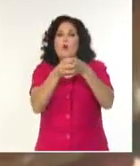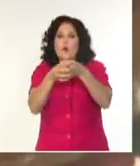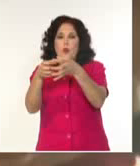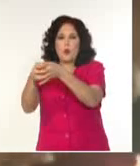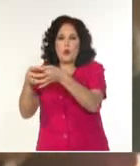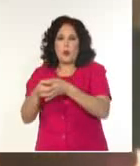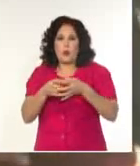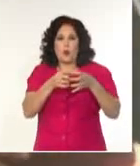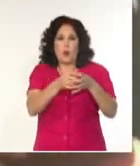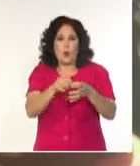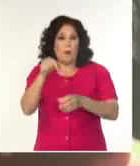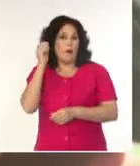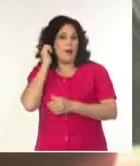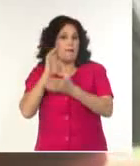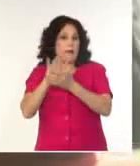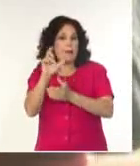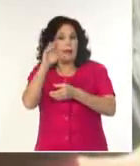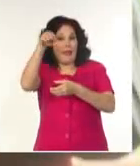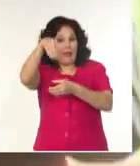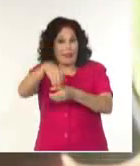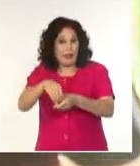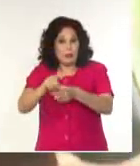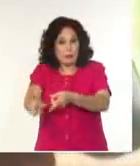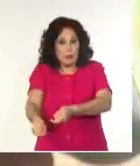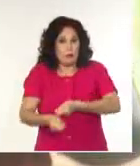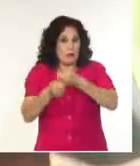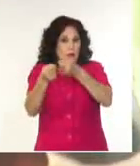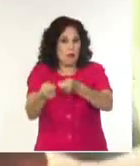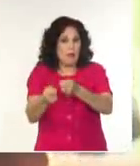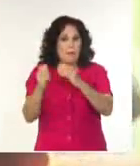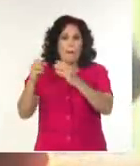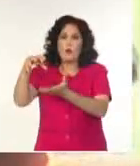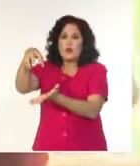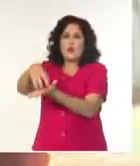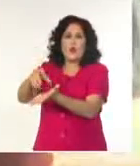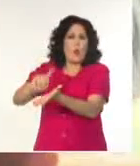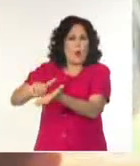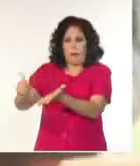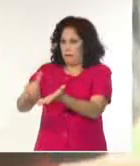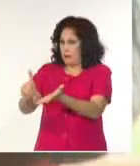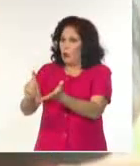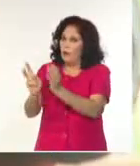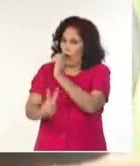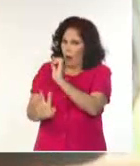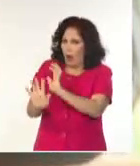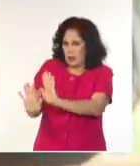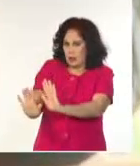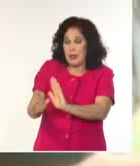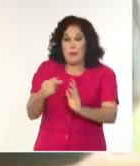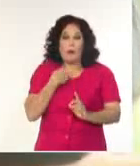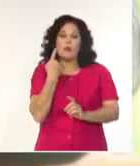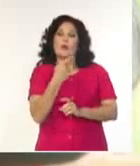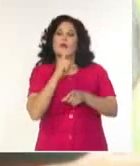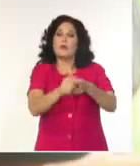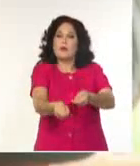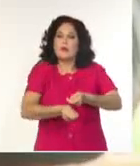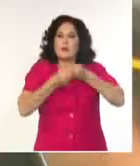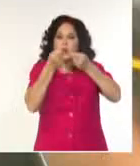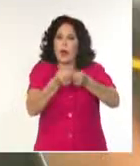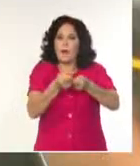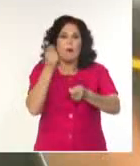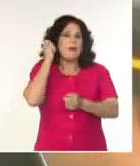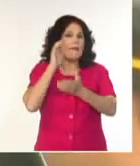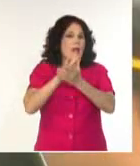una federación dentro del campo y no en la ciudad, y la ciudad tiene sus valores, pero hacerlo en el campo tiene un valor